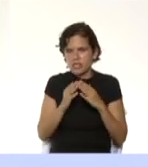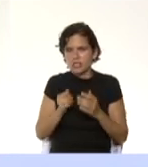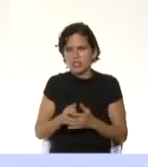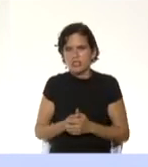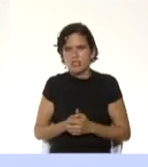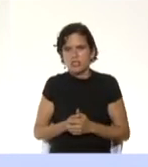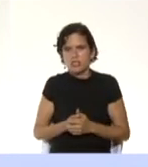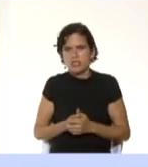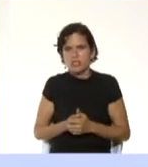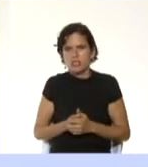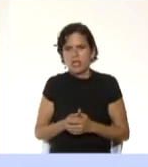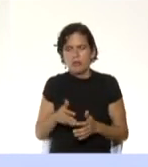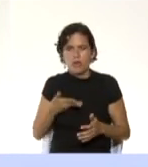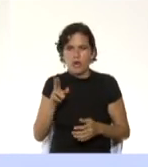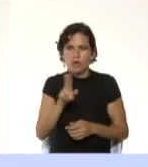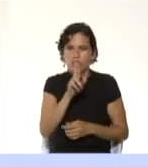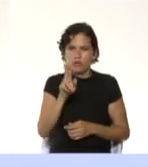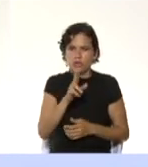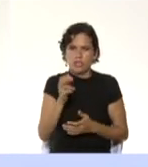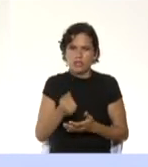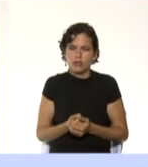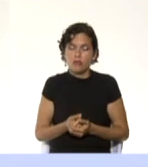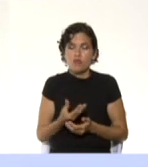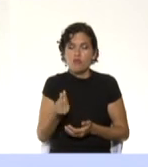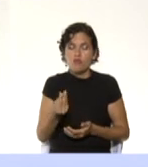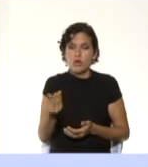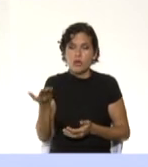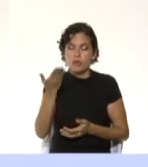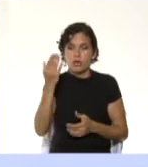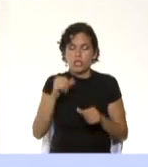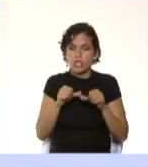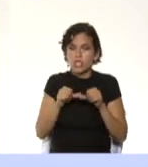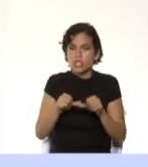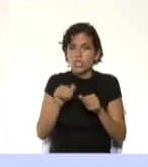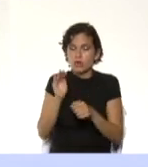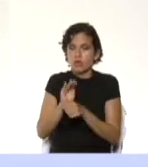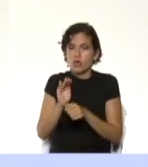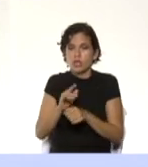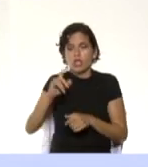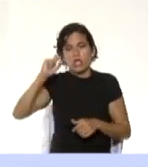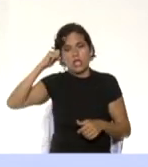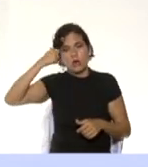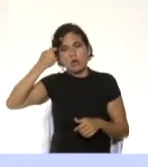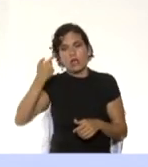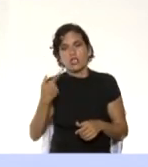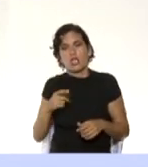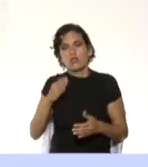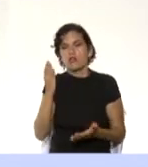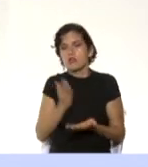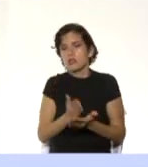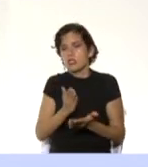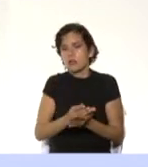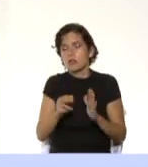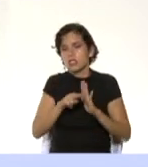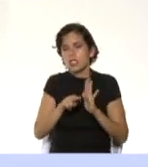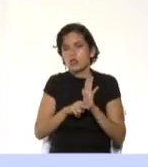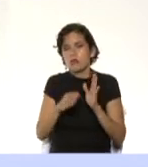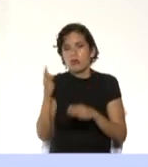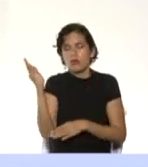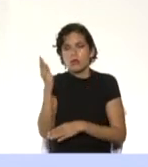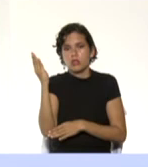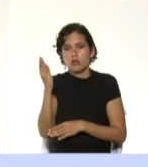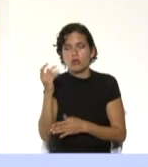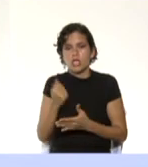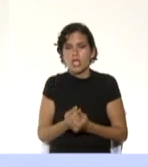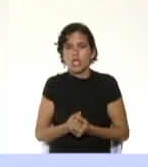y sea de utilidad para todos ustedes. Muy importante seguir cuidándonos, recordando siempre esas medidas de bioseguridad que